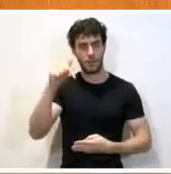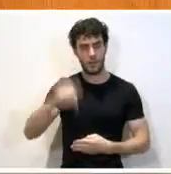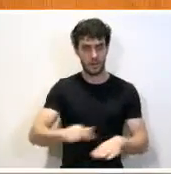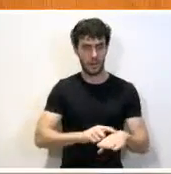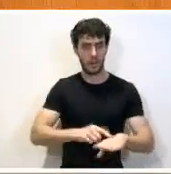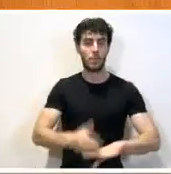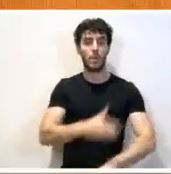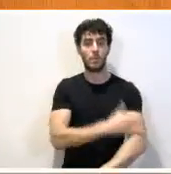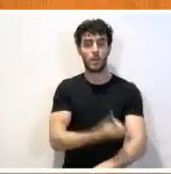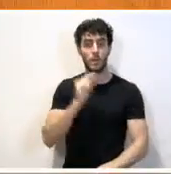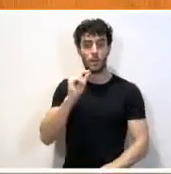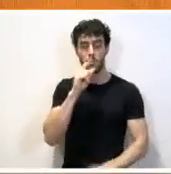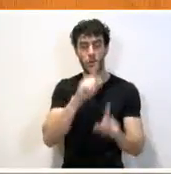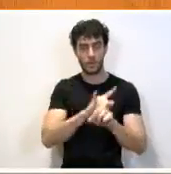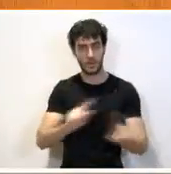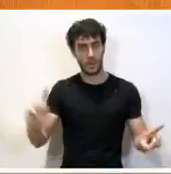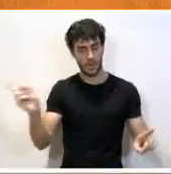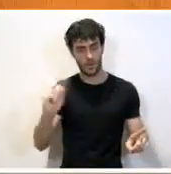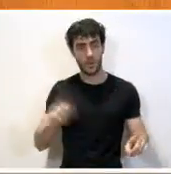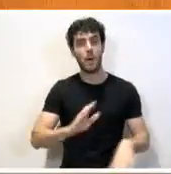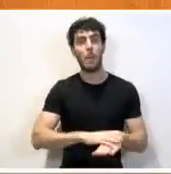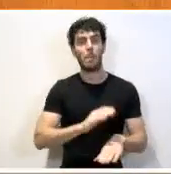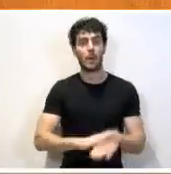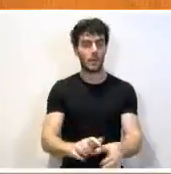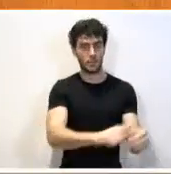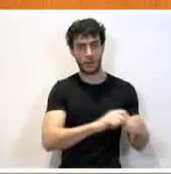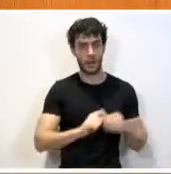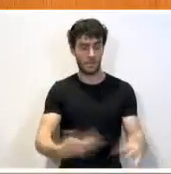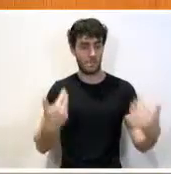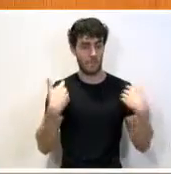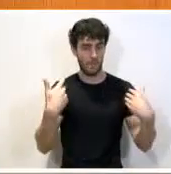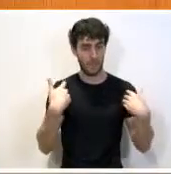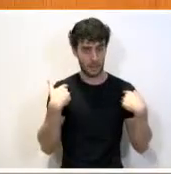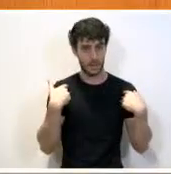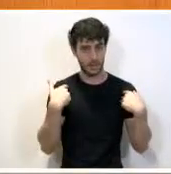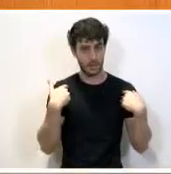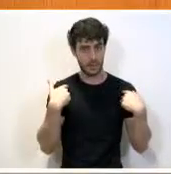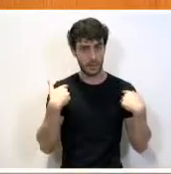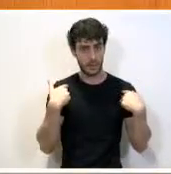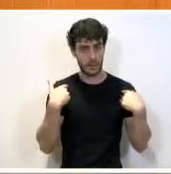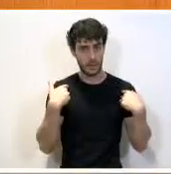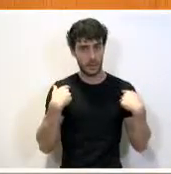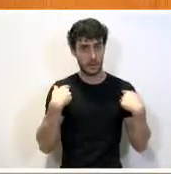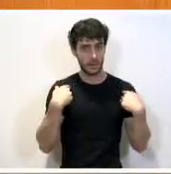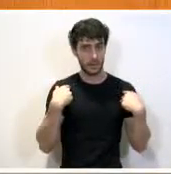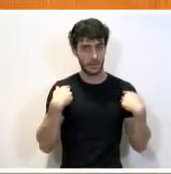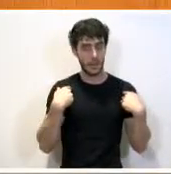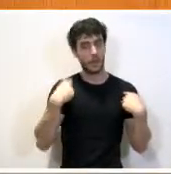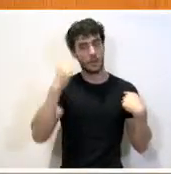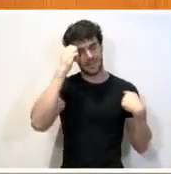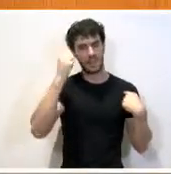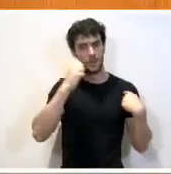carácter previo un minuto de silencio, tanto para solidarizarnos con las víctimas del atentado terrorista en